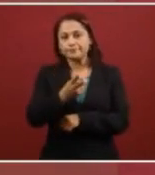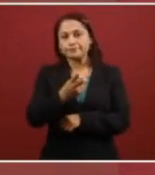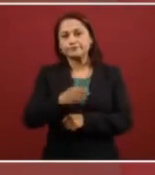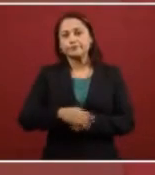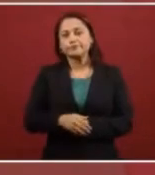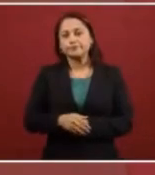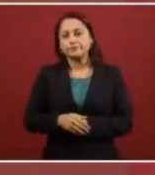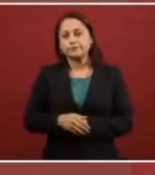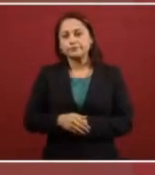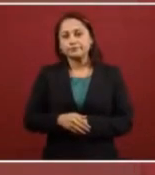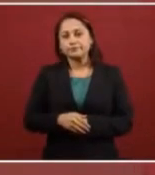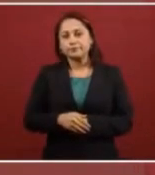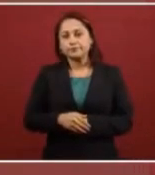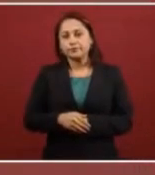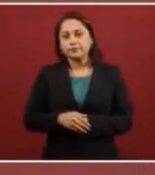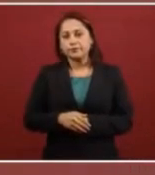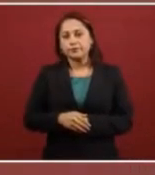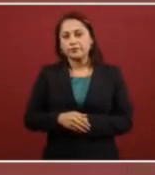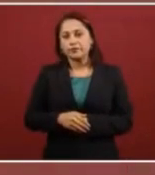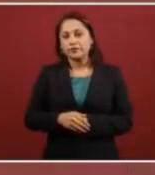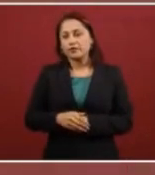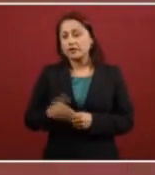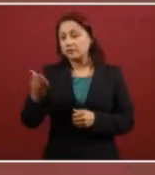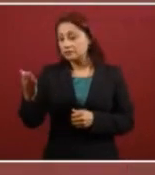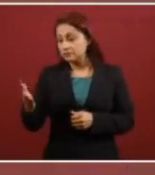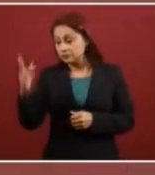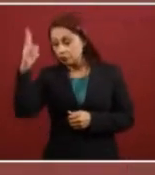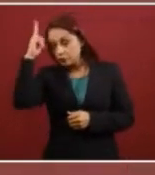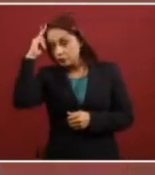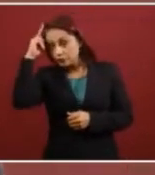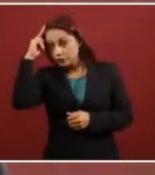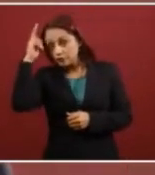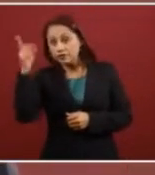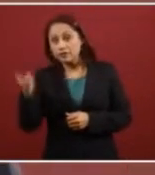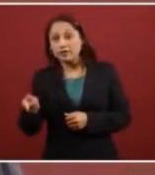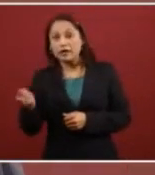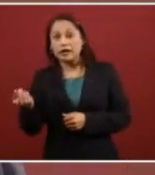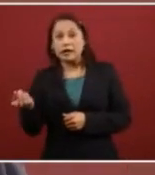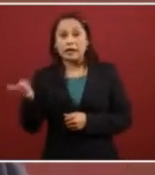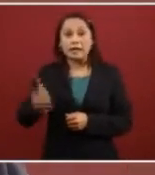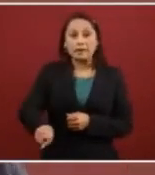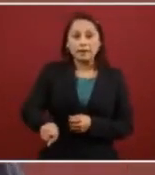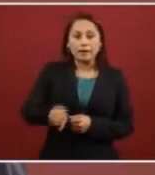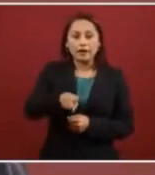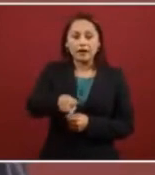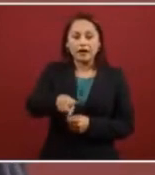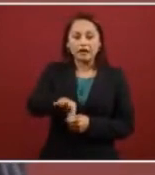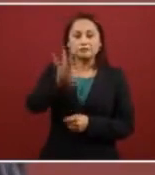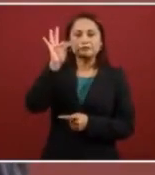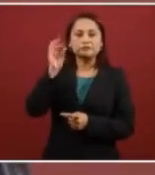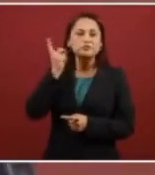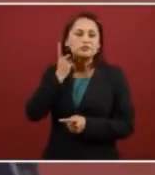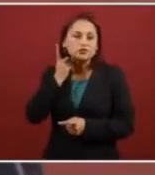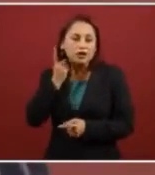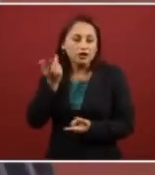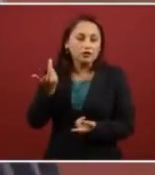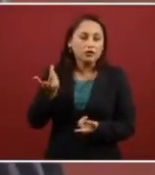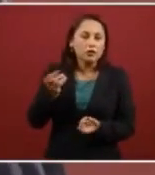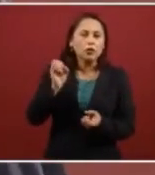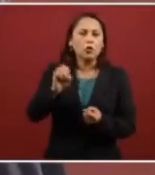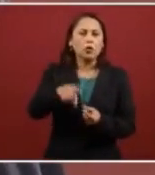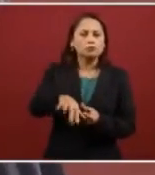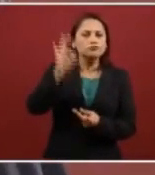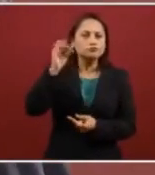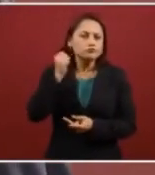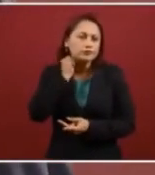Porfirio, Porfirio designaba. Used to designate por anticipado al que iba a ser in diputado, anticipation ser who was going to be the deputy